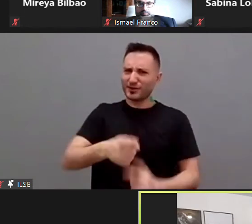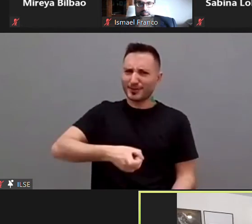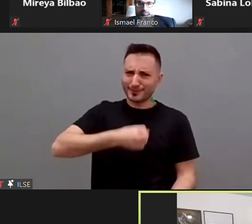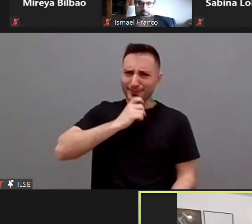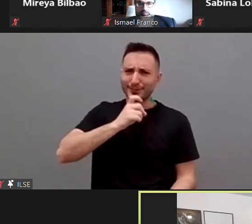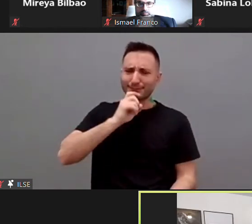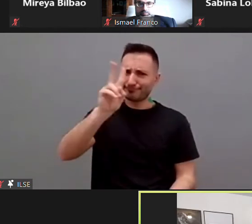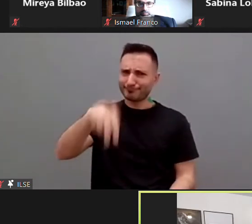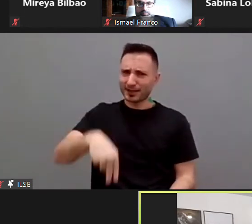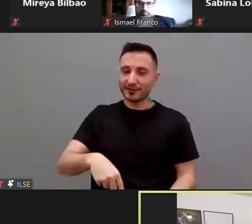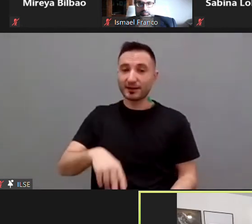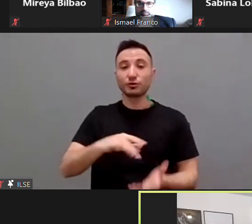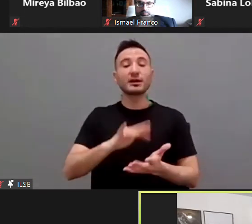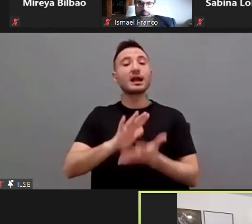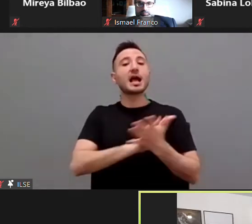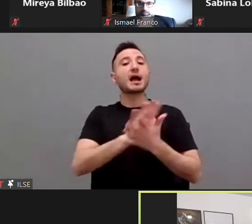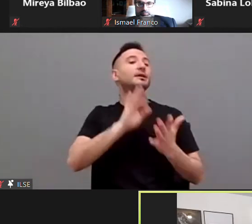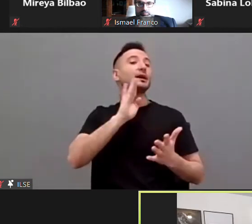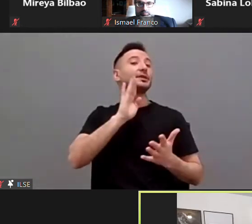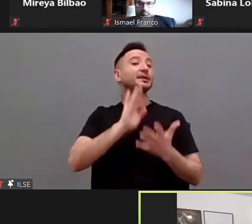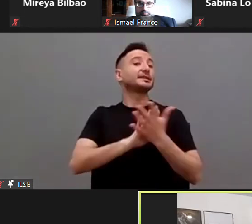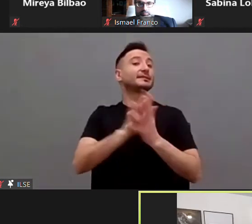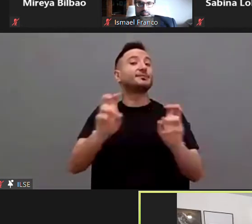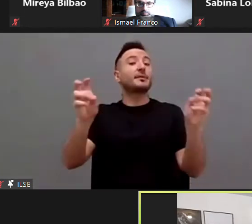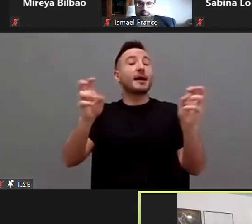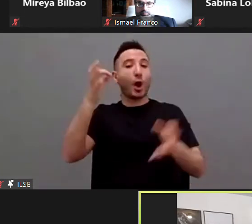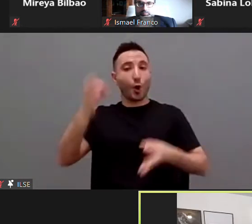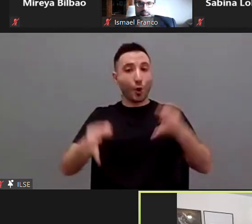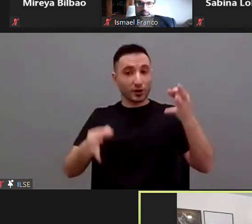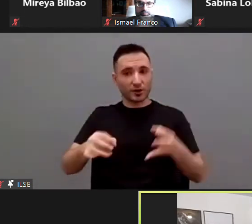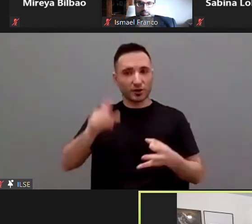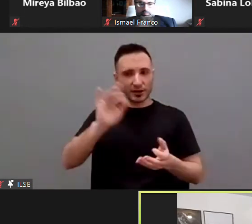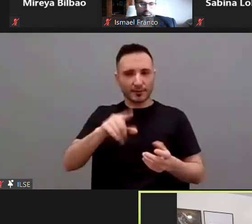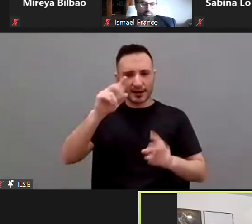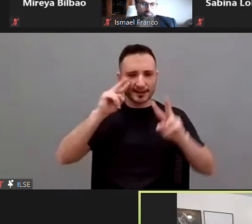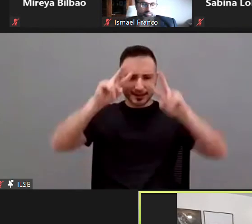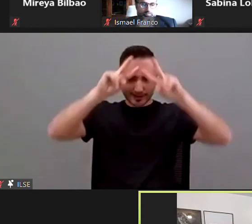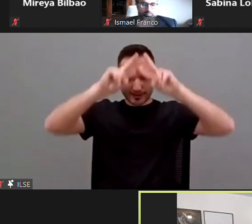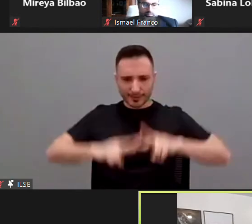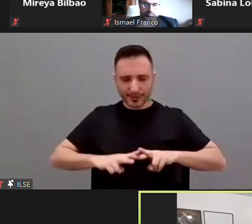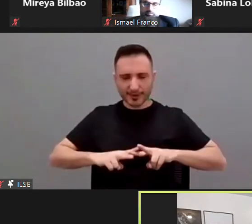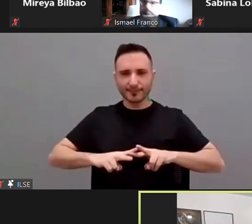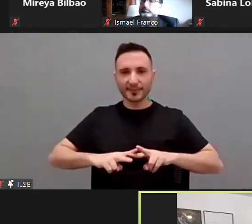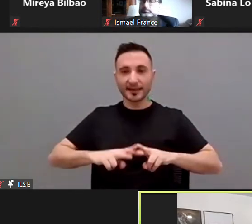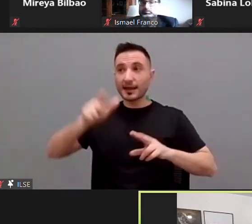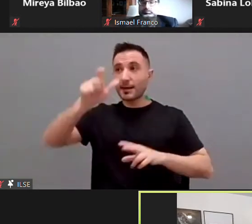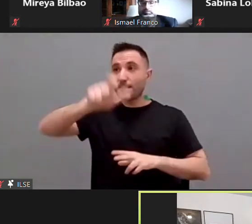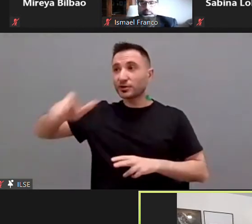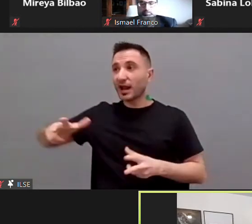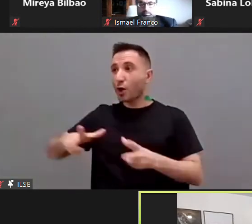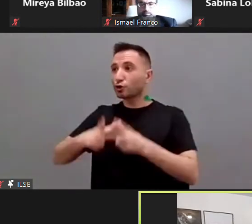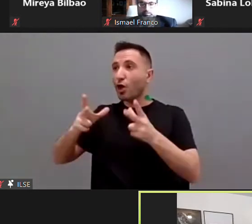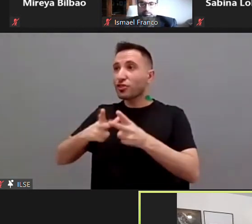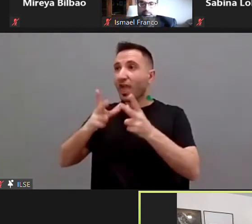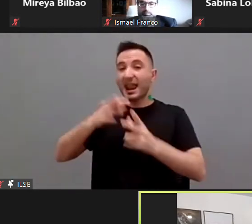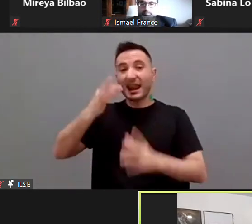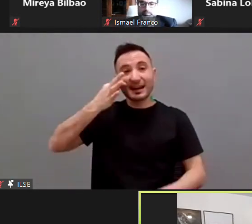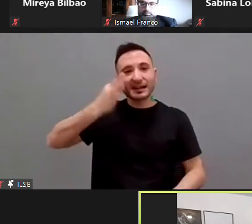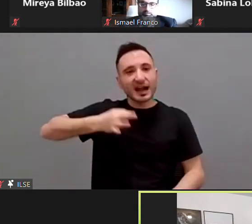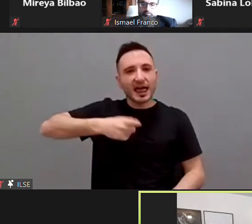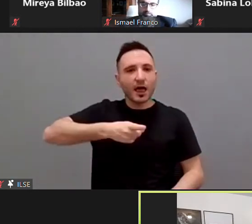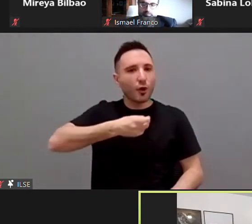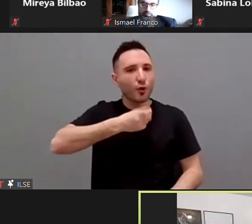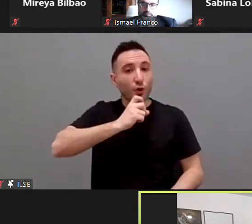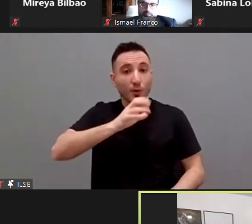ese ámbito jurídico tan importante, hay que bajar los pies a la tierra y ver cuál es la realidad social de España. Porque la realidad social de España es que muchas mujeres